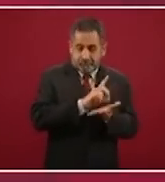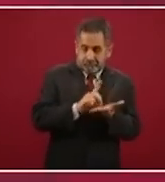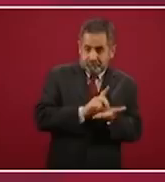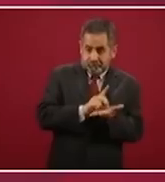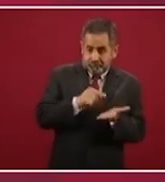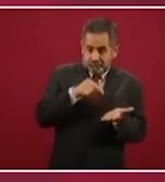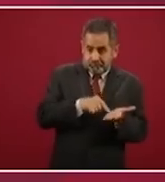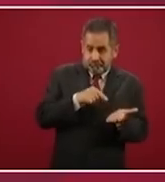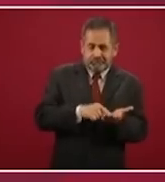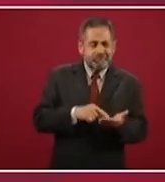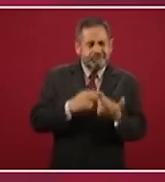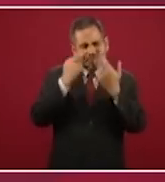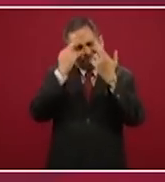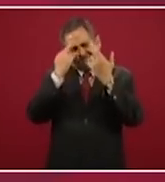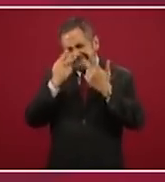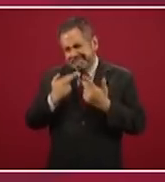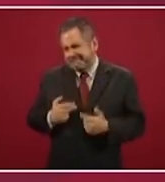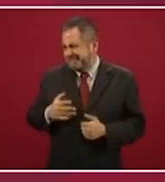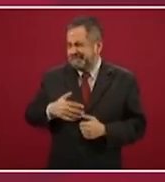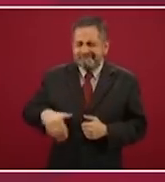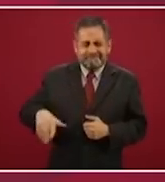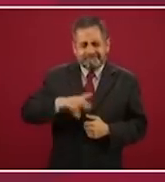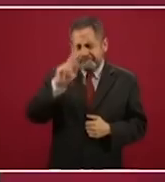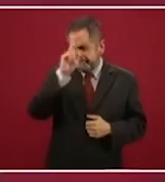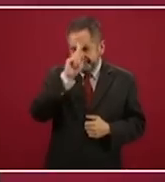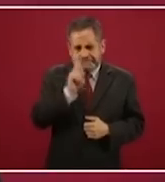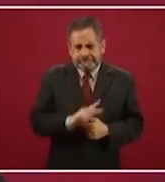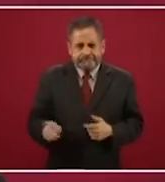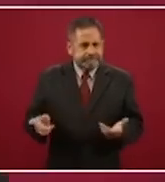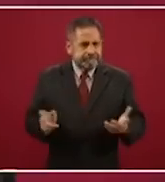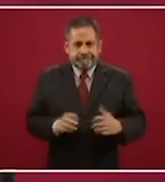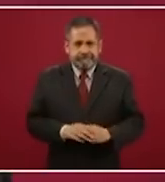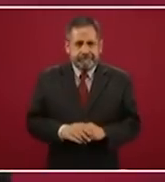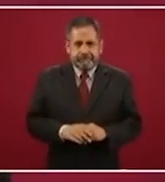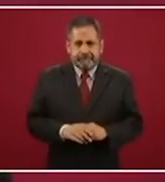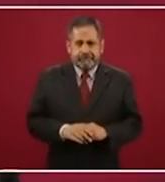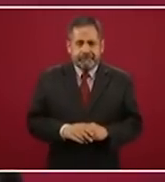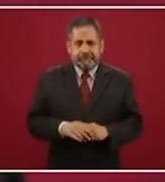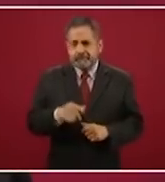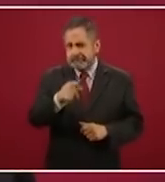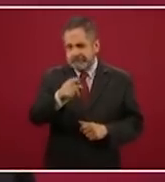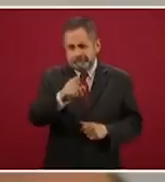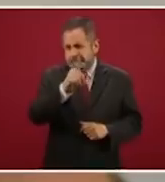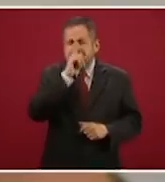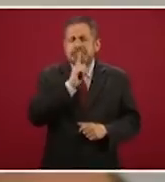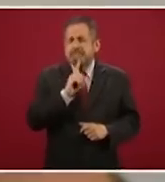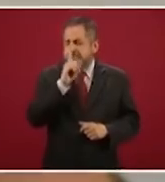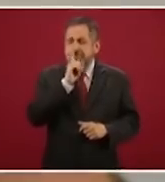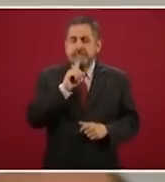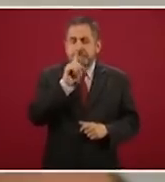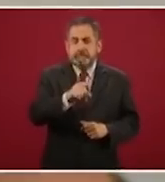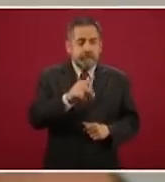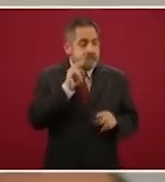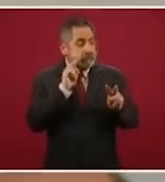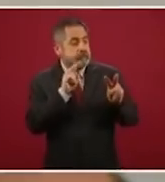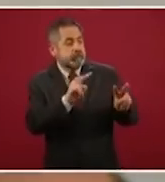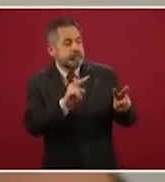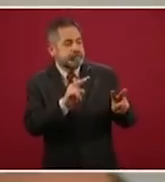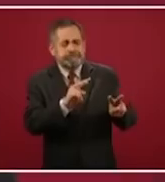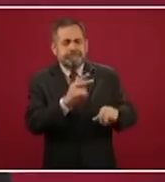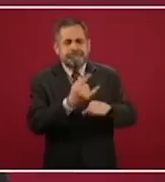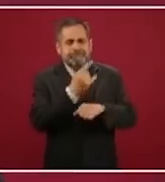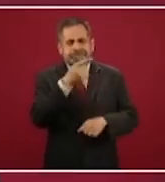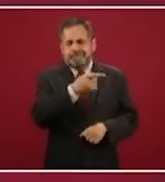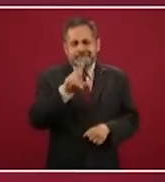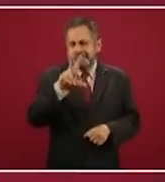destruyen, y que no es cierto eso que se ve